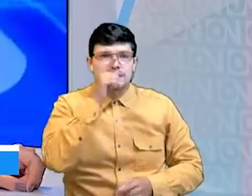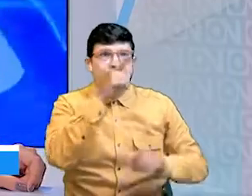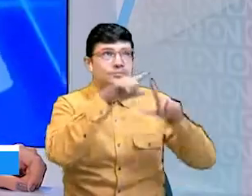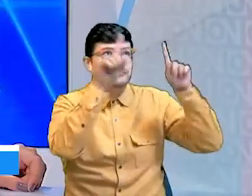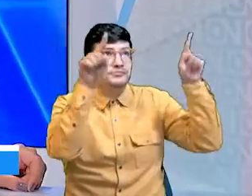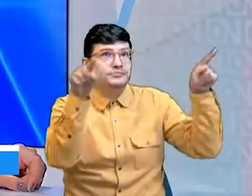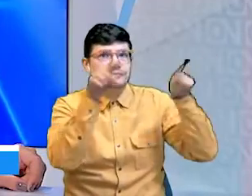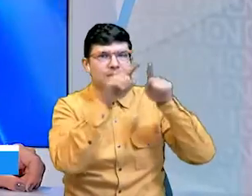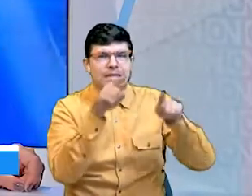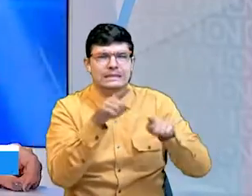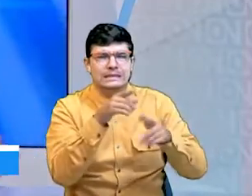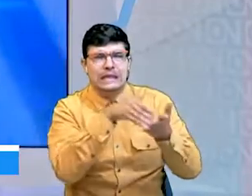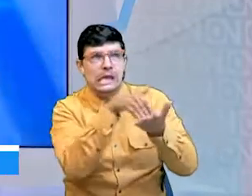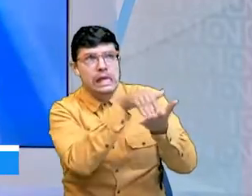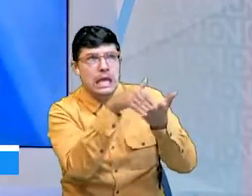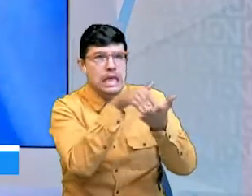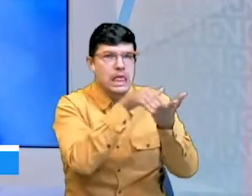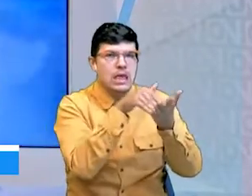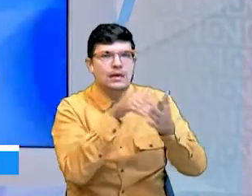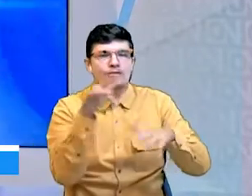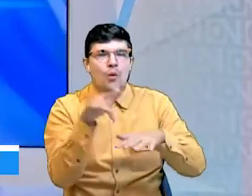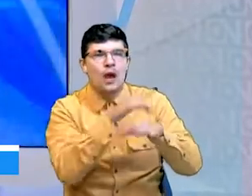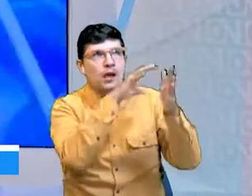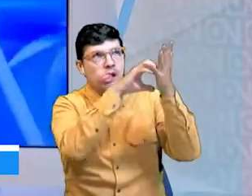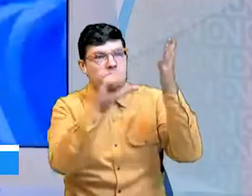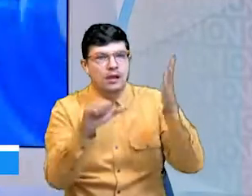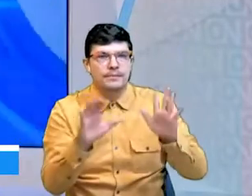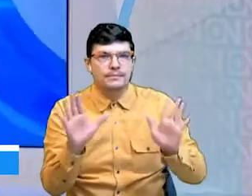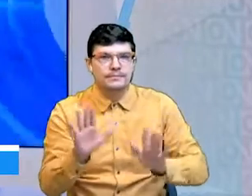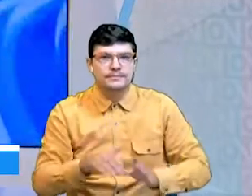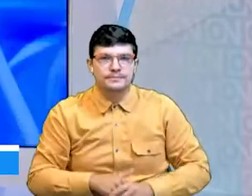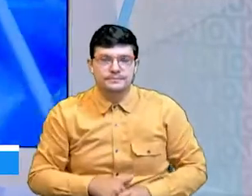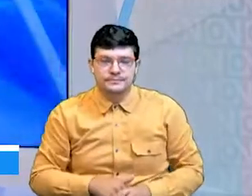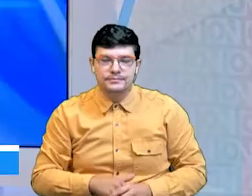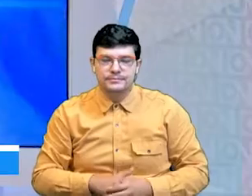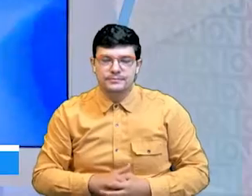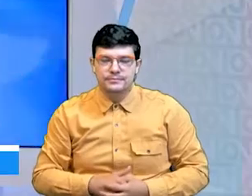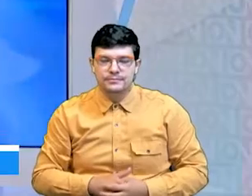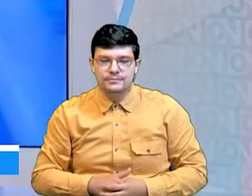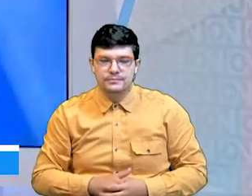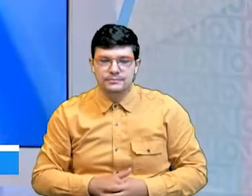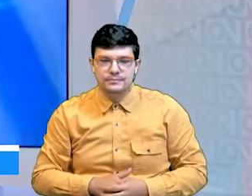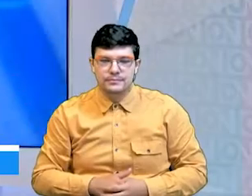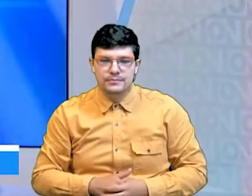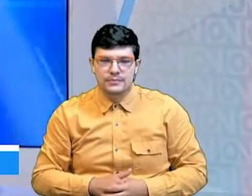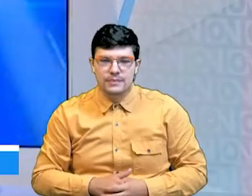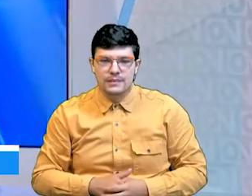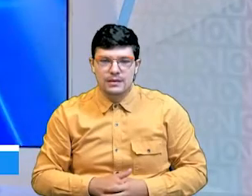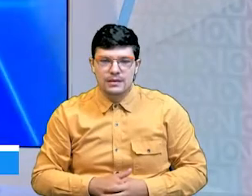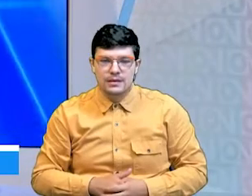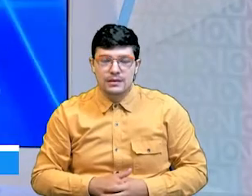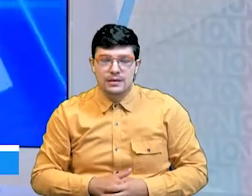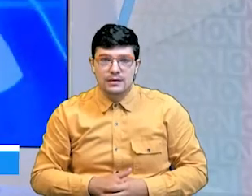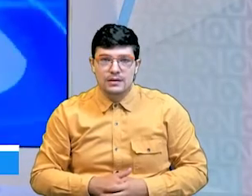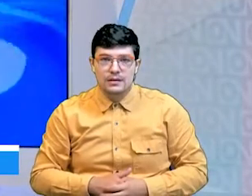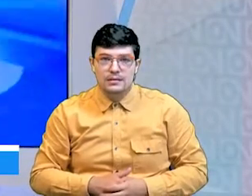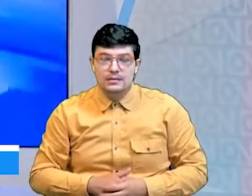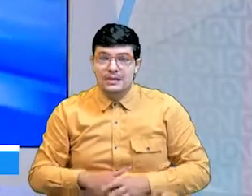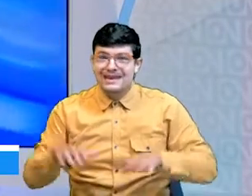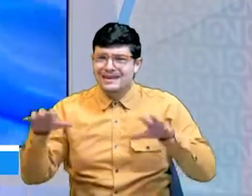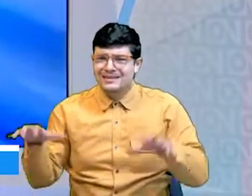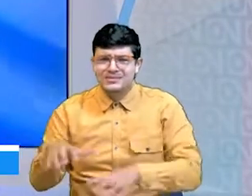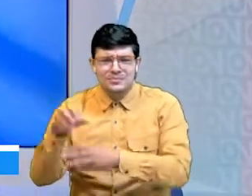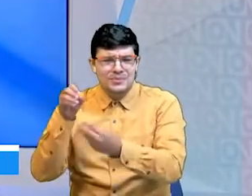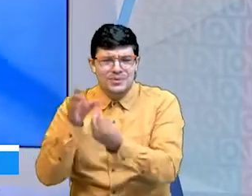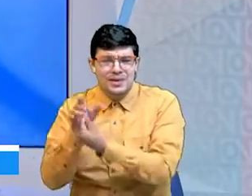Y en otras noticias, en Cúcuta y la zona de frontera no para la ola de muertes violentas. En las últimas horas se presentó un atroz crimen de una persona que